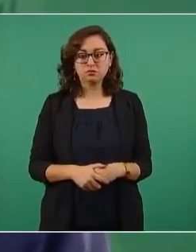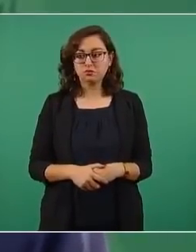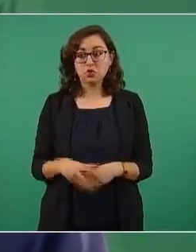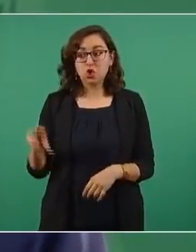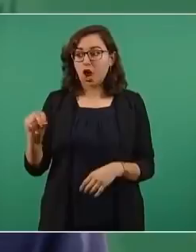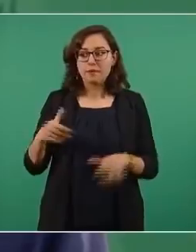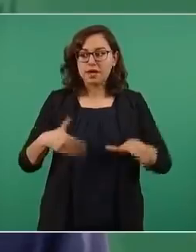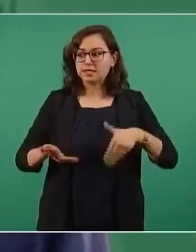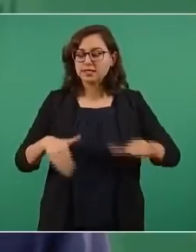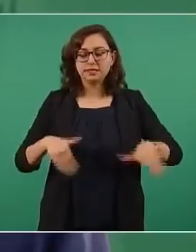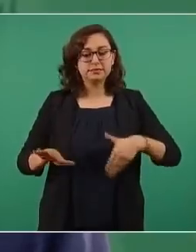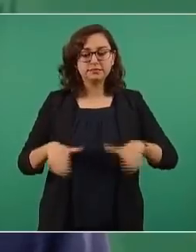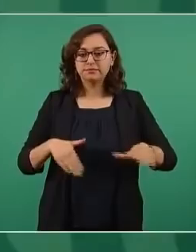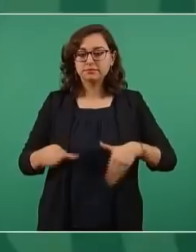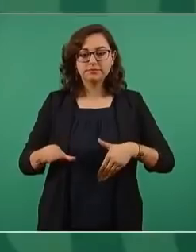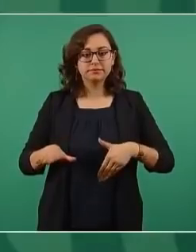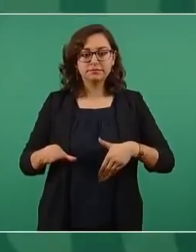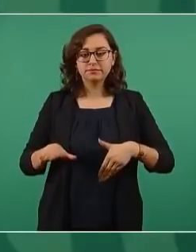caminen.